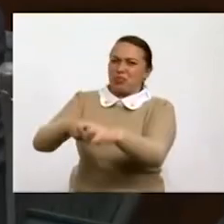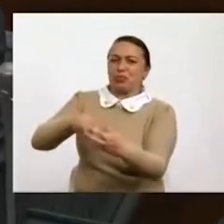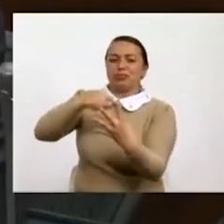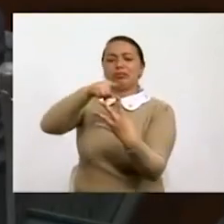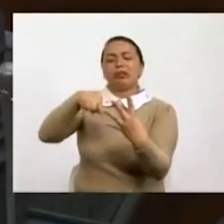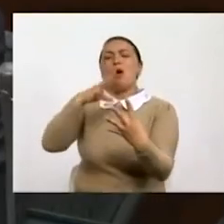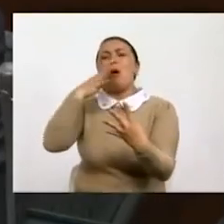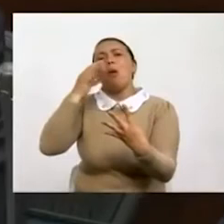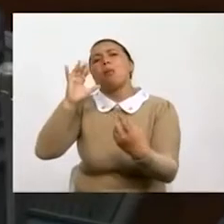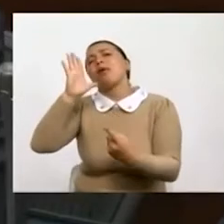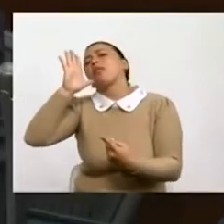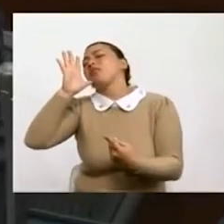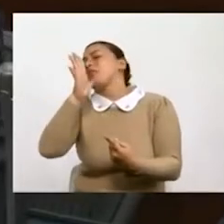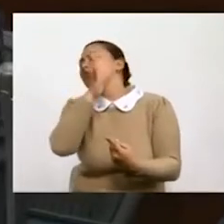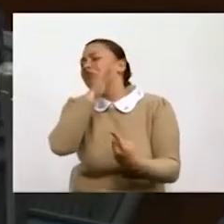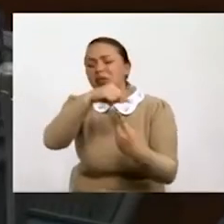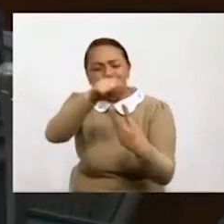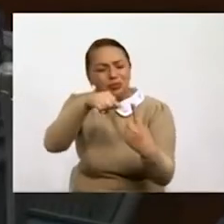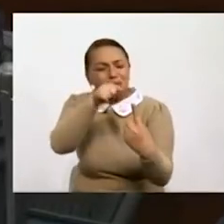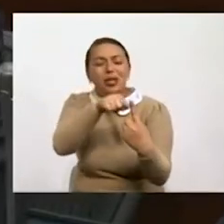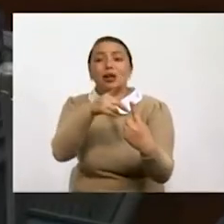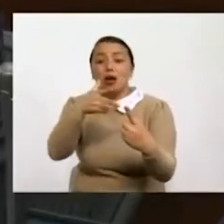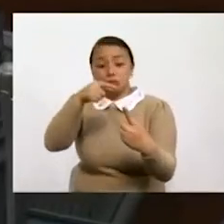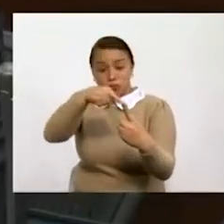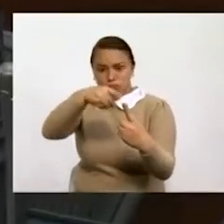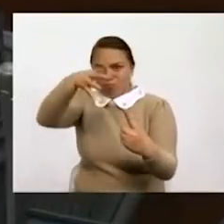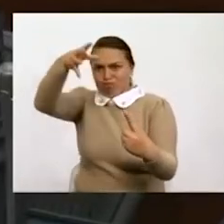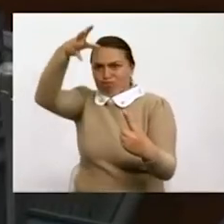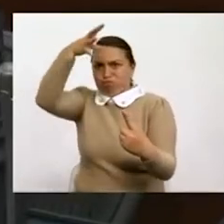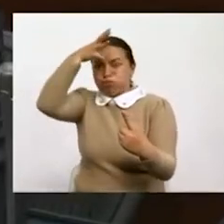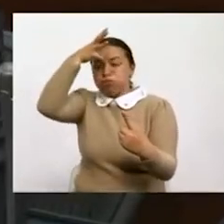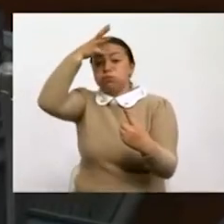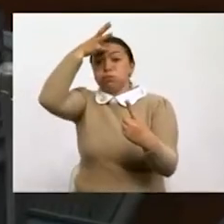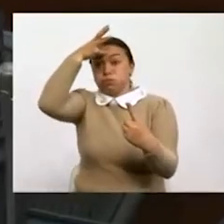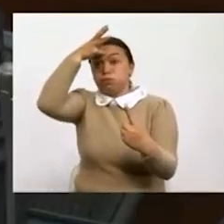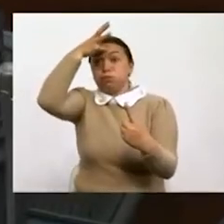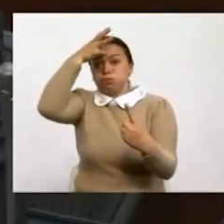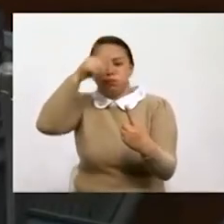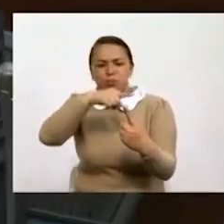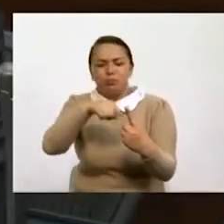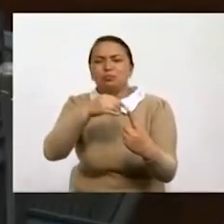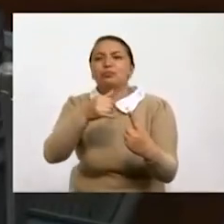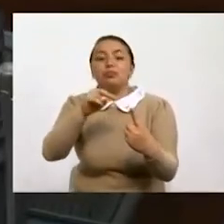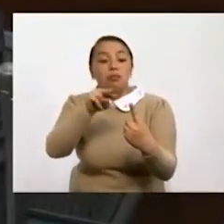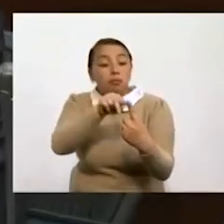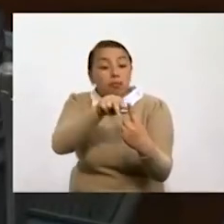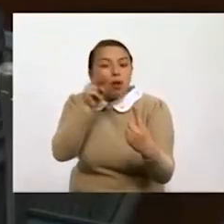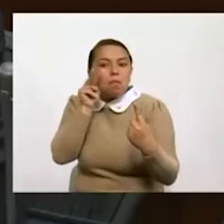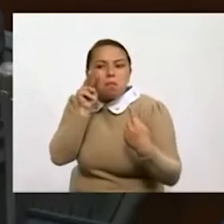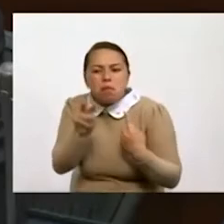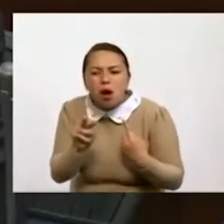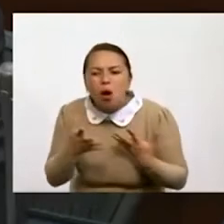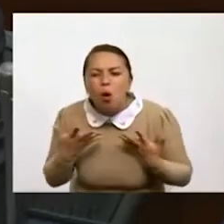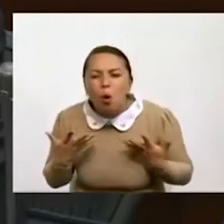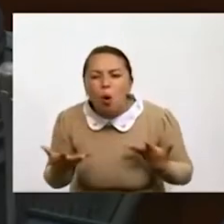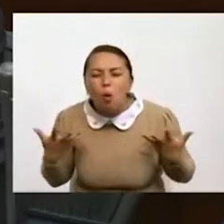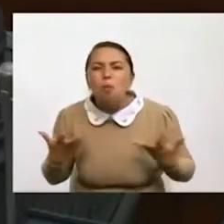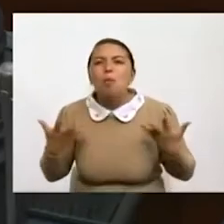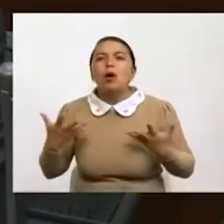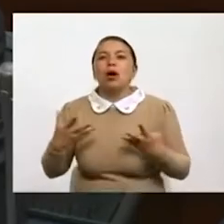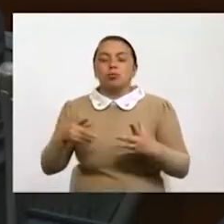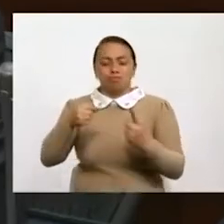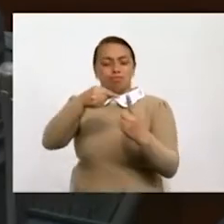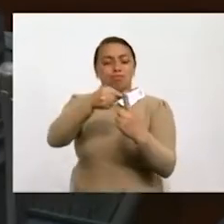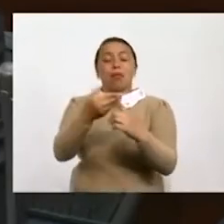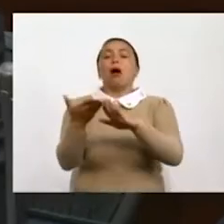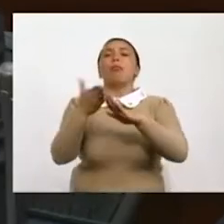de campo, pero también un gran intelectual que vio cómo cegaron su